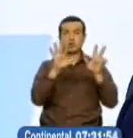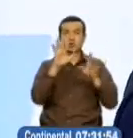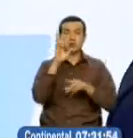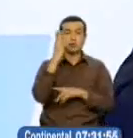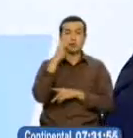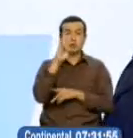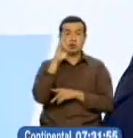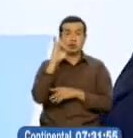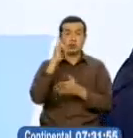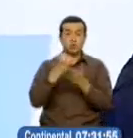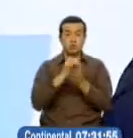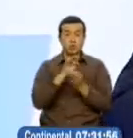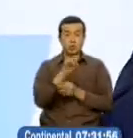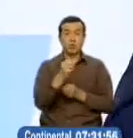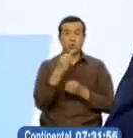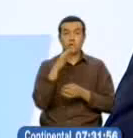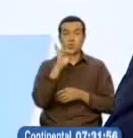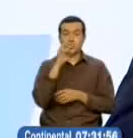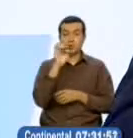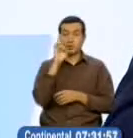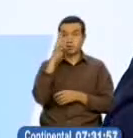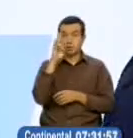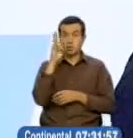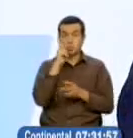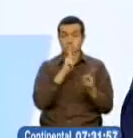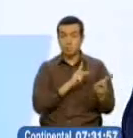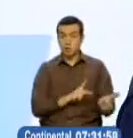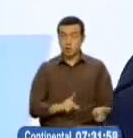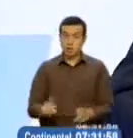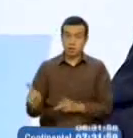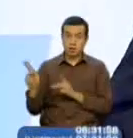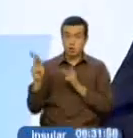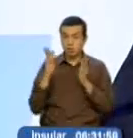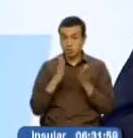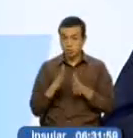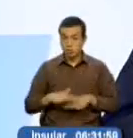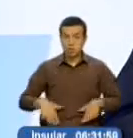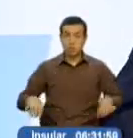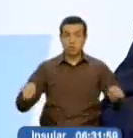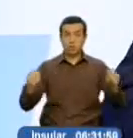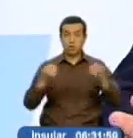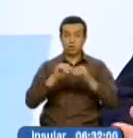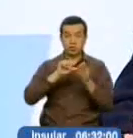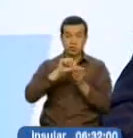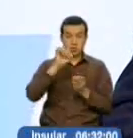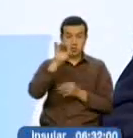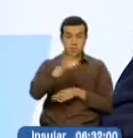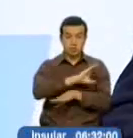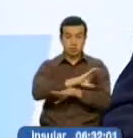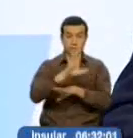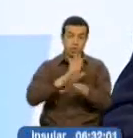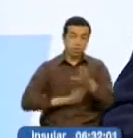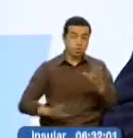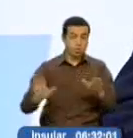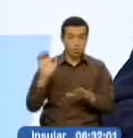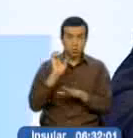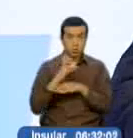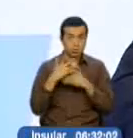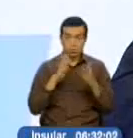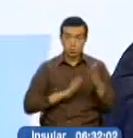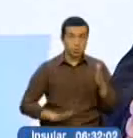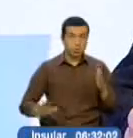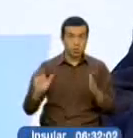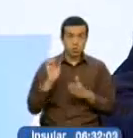juntas, deberían haber 817 planes de ordenación territorial rural, que significa todo el Ecuador, todo el